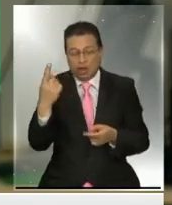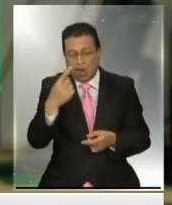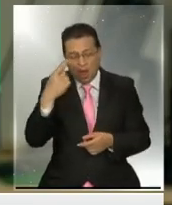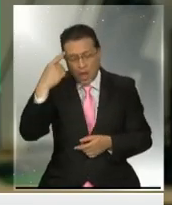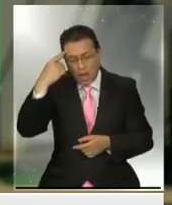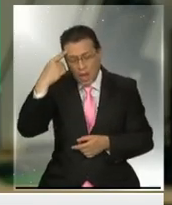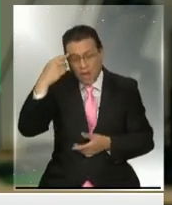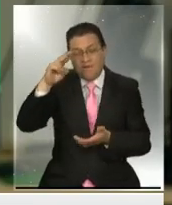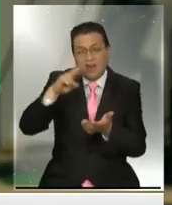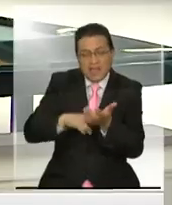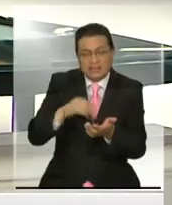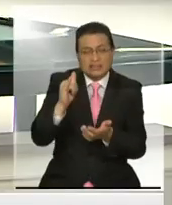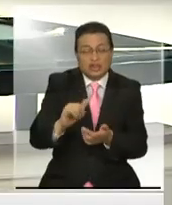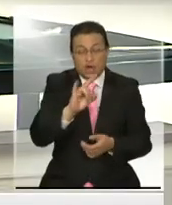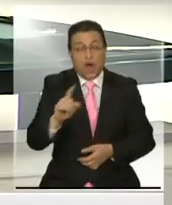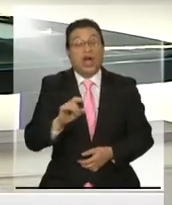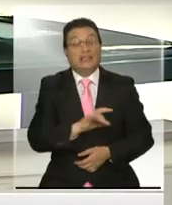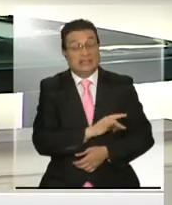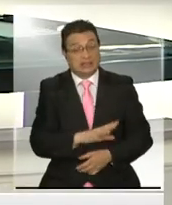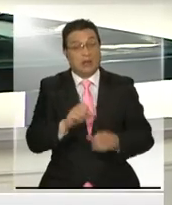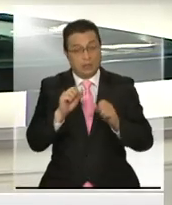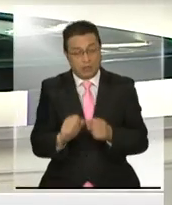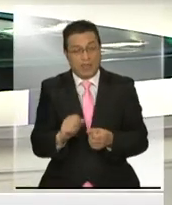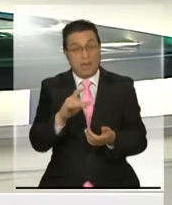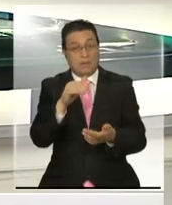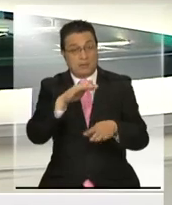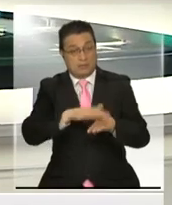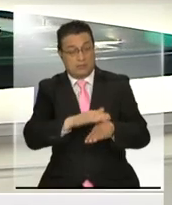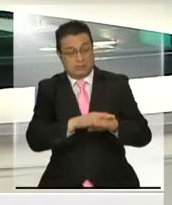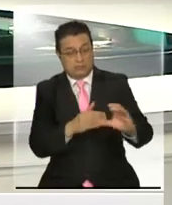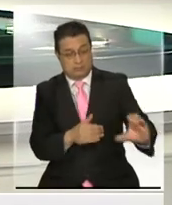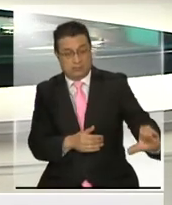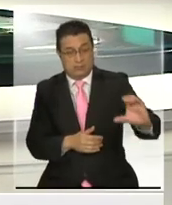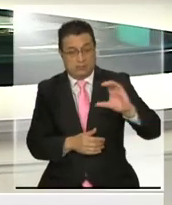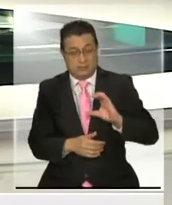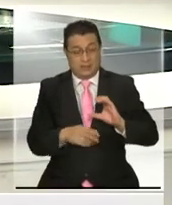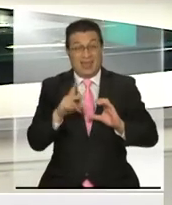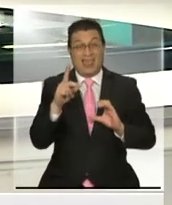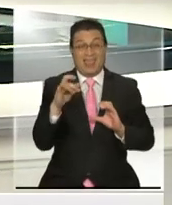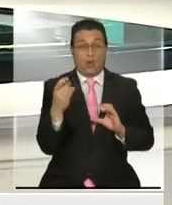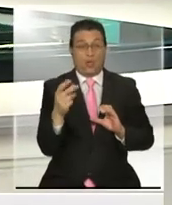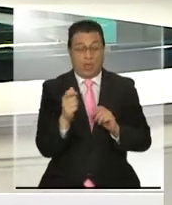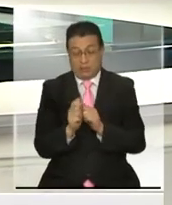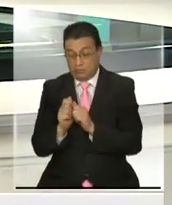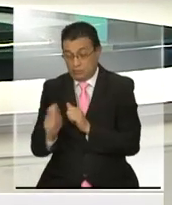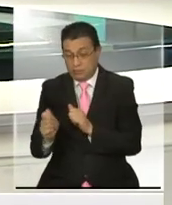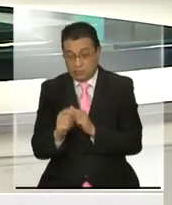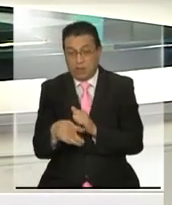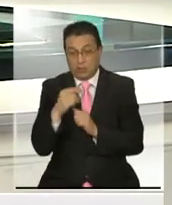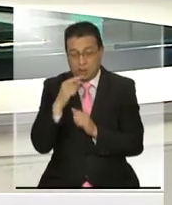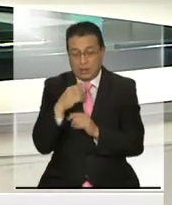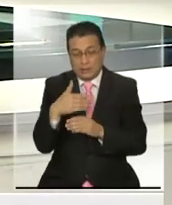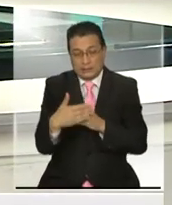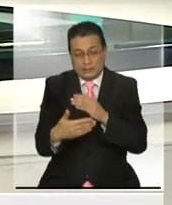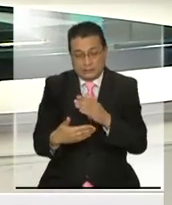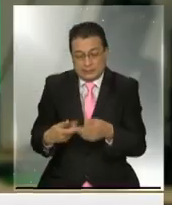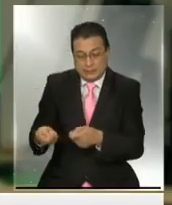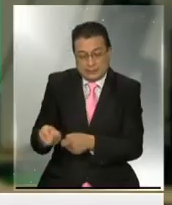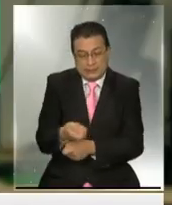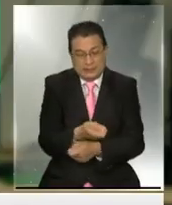chile puede endeudarse de manera responsable y endeudarse no significa necesariamente entrar en una dinámica económica